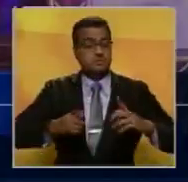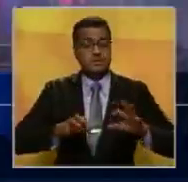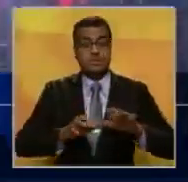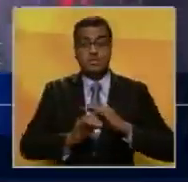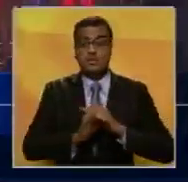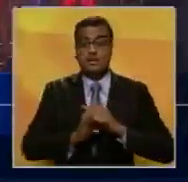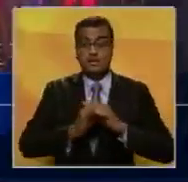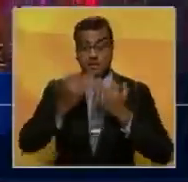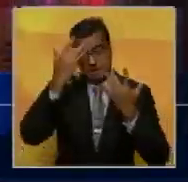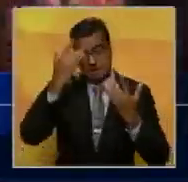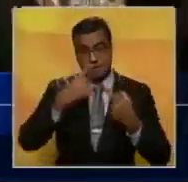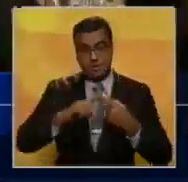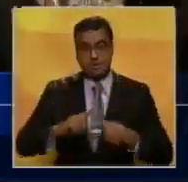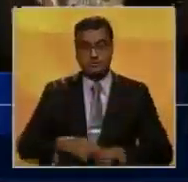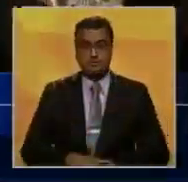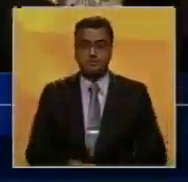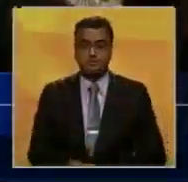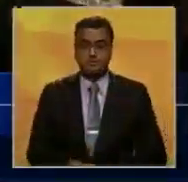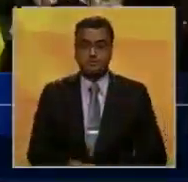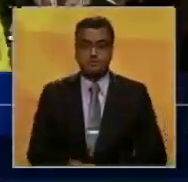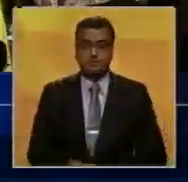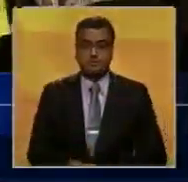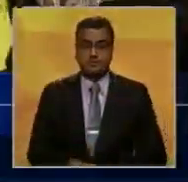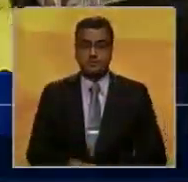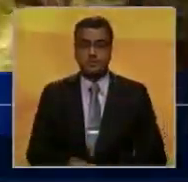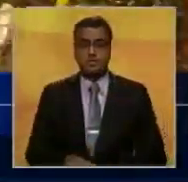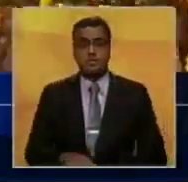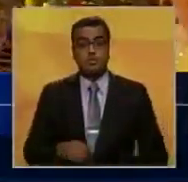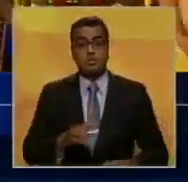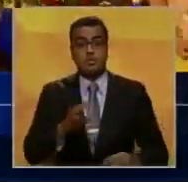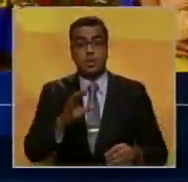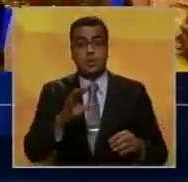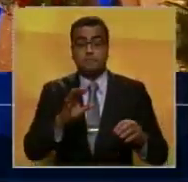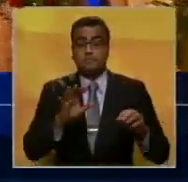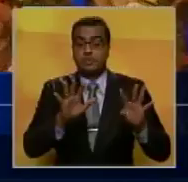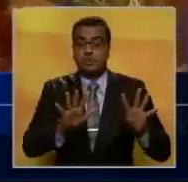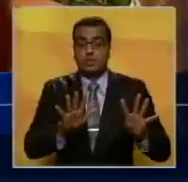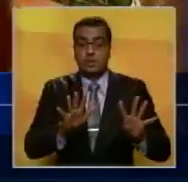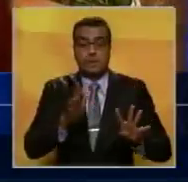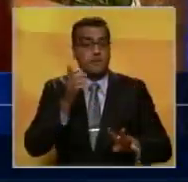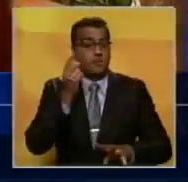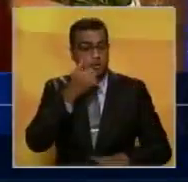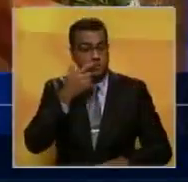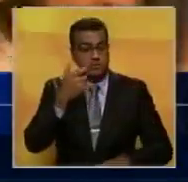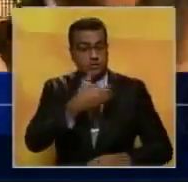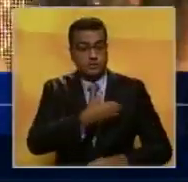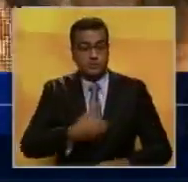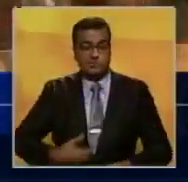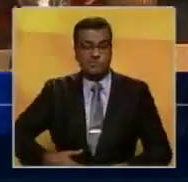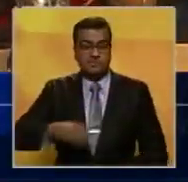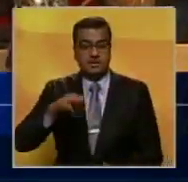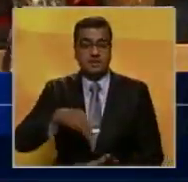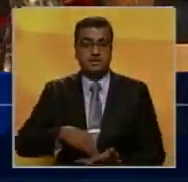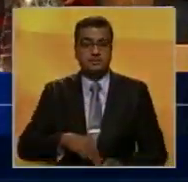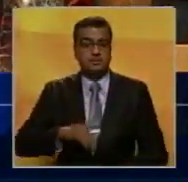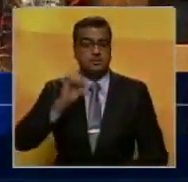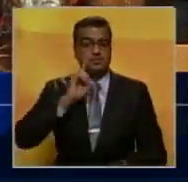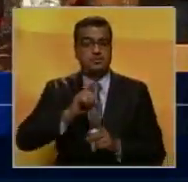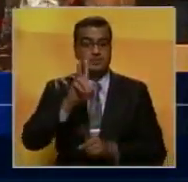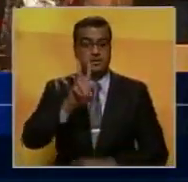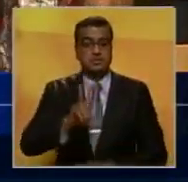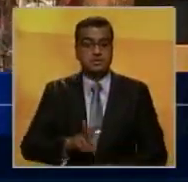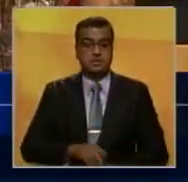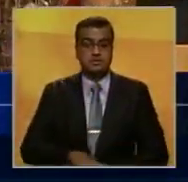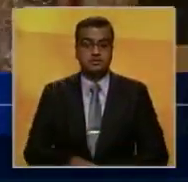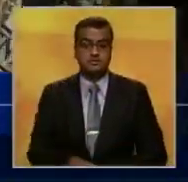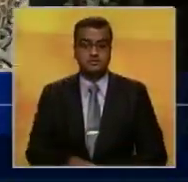y talento, entre otras. El cuadro quedó conformado por 9 candidatas que inician la búsqueda de la banda del Miss Miranda, rumbo al Miss Venezuela en la